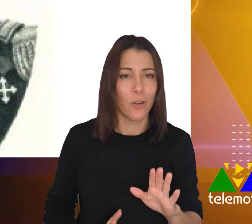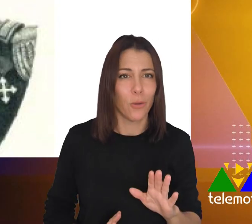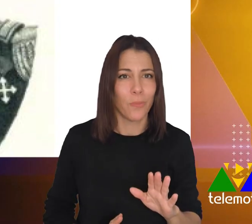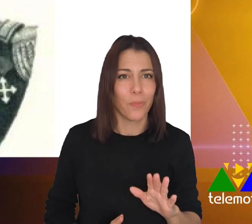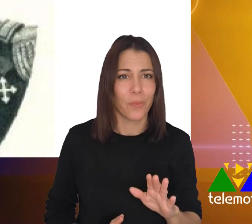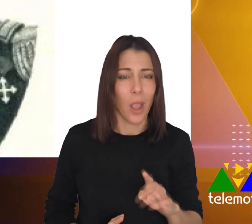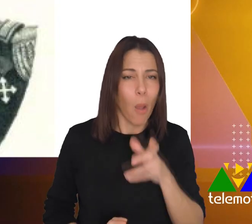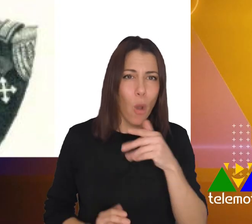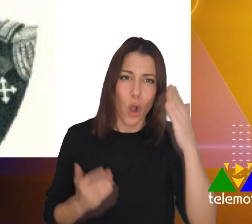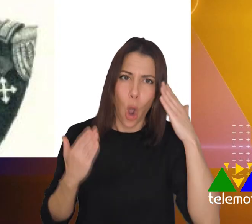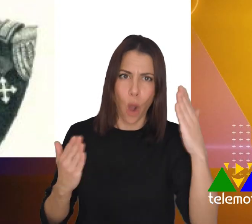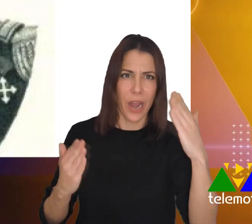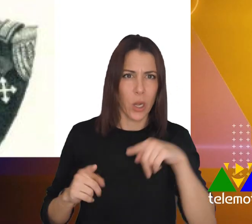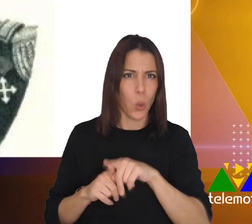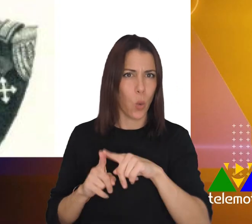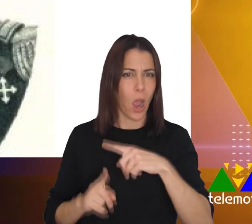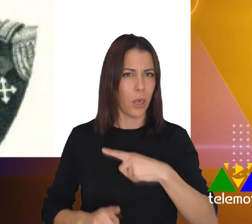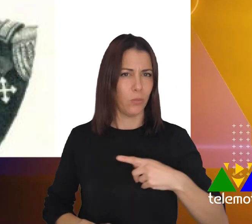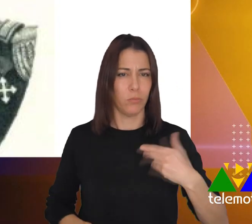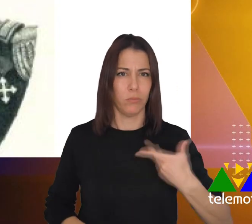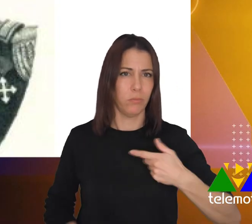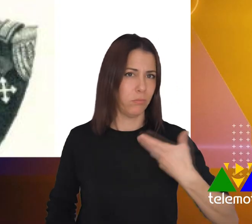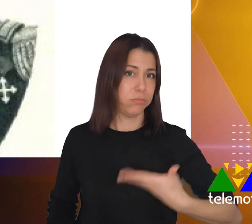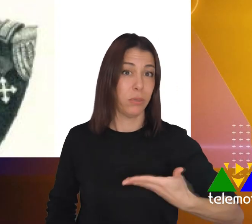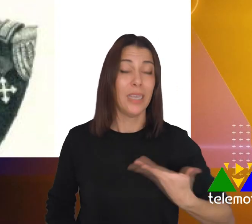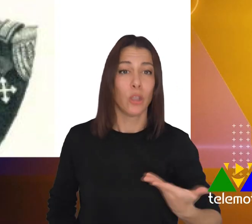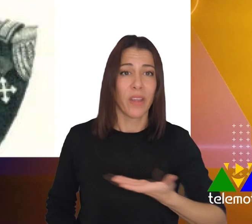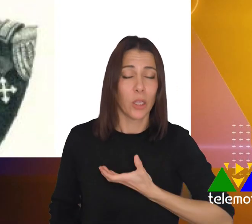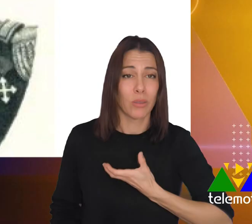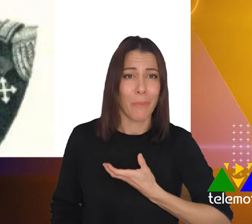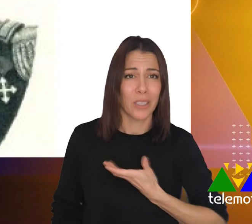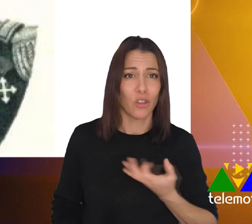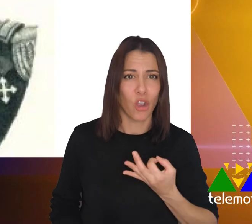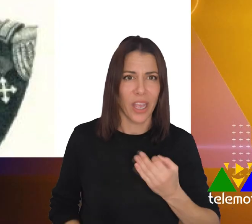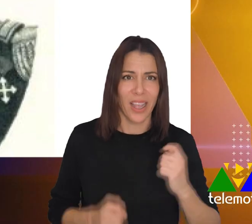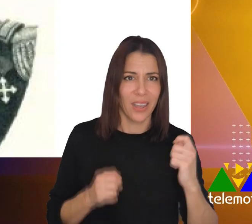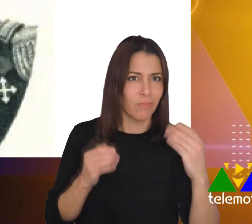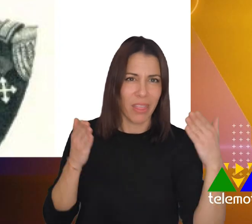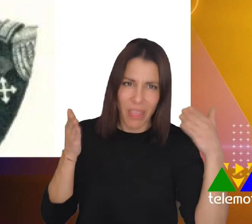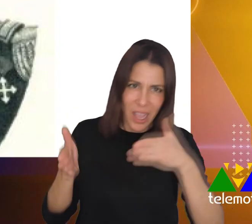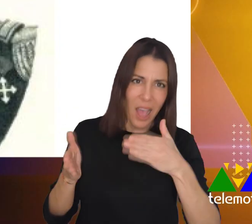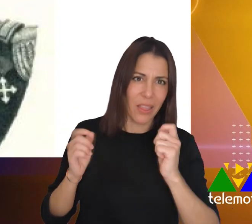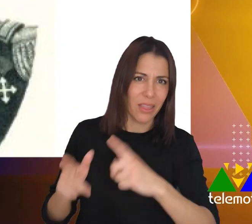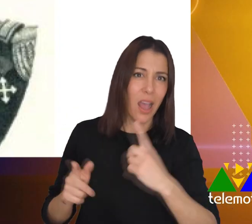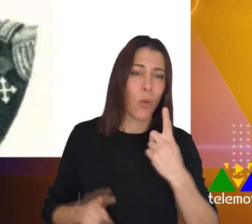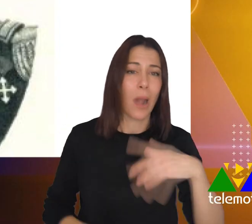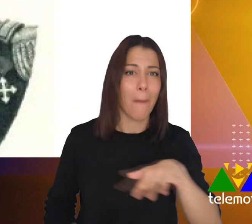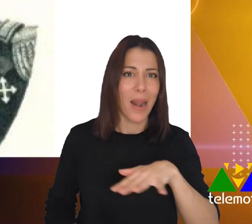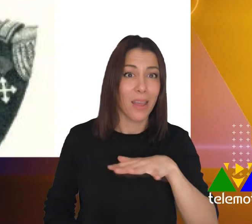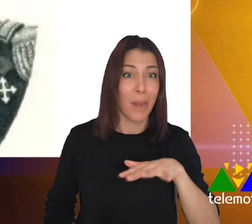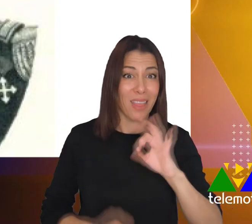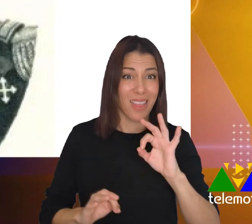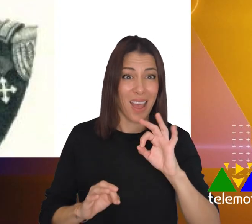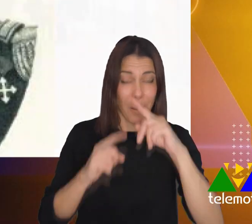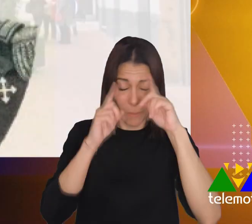En olor de heroicidad, ¿no? Y el Ayuntamiento de Motril le dedica una plaza, la Plaza de la Monja, que hoy se llama Plaza